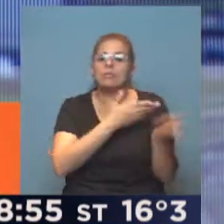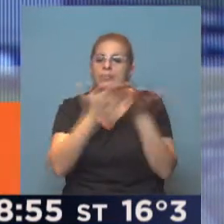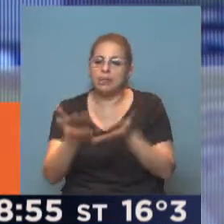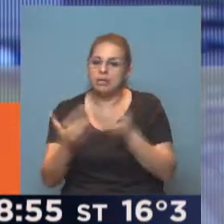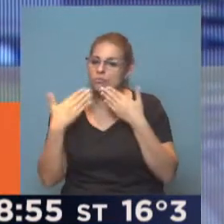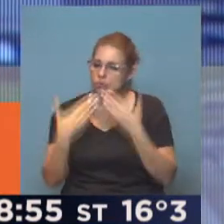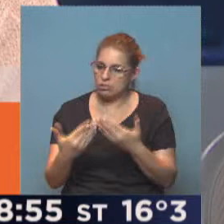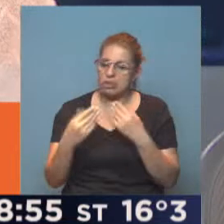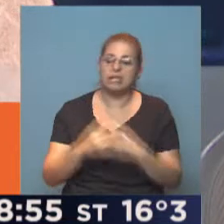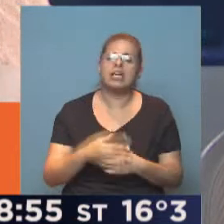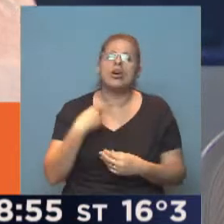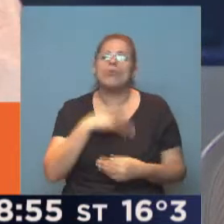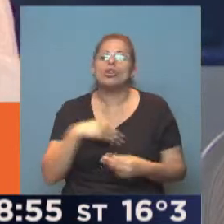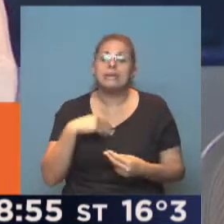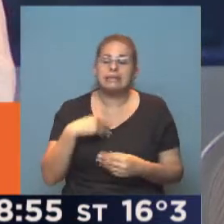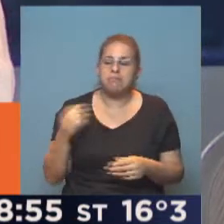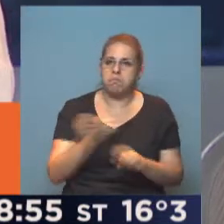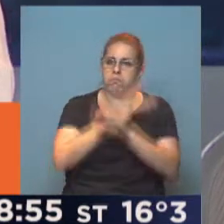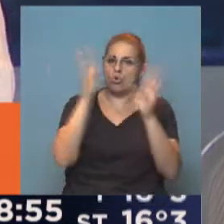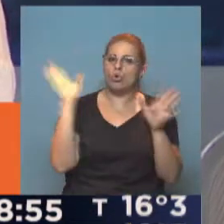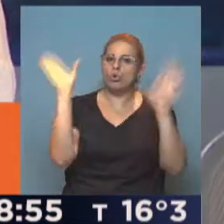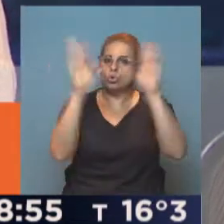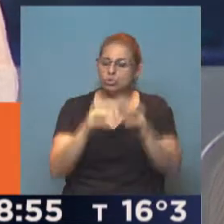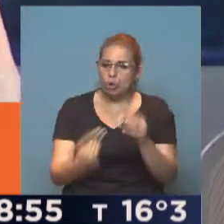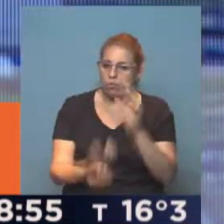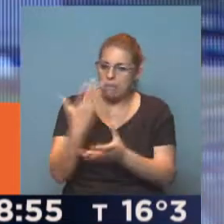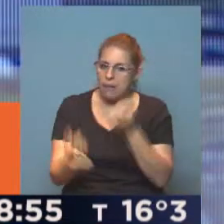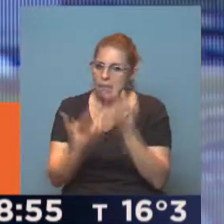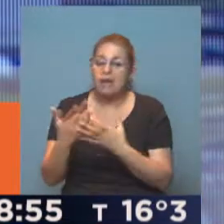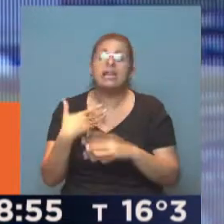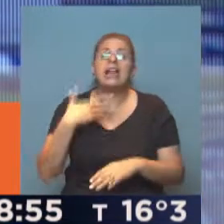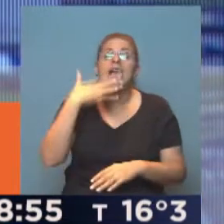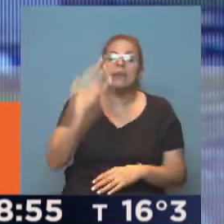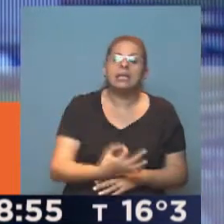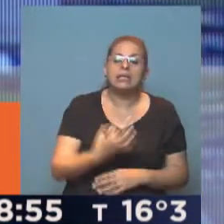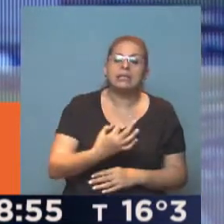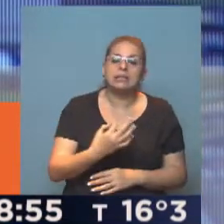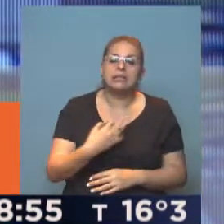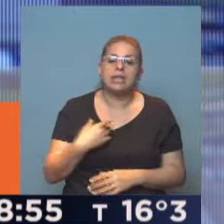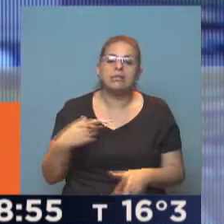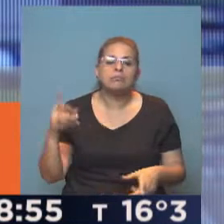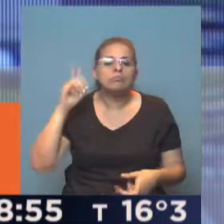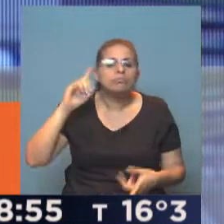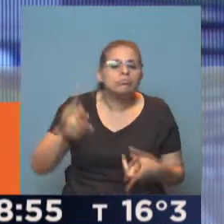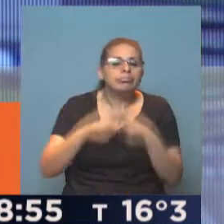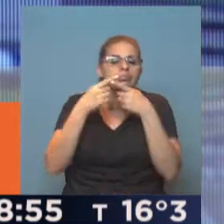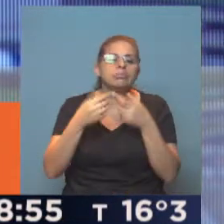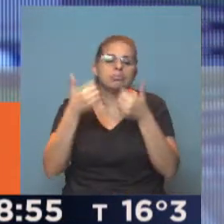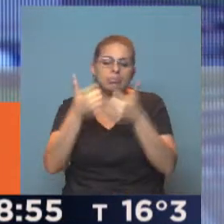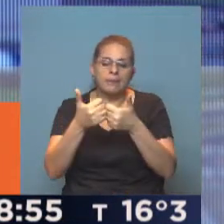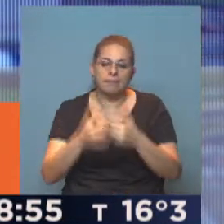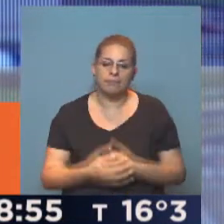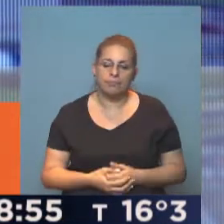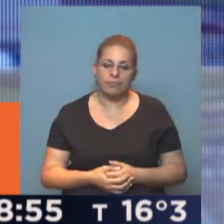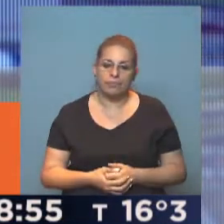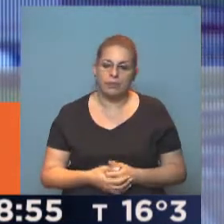invitación. Bueno, ¿cómo se vivió? Porque de repente aparecieron todos juntos. Y sí, bueno, la verdad que fue una buena coincidencia. Quiero decir